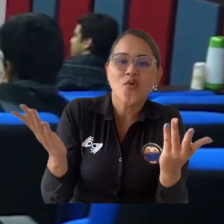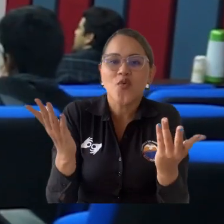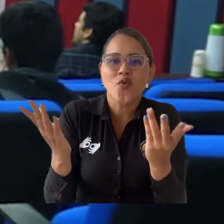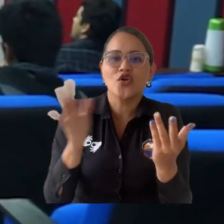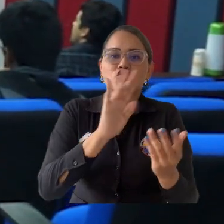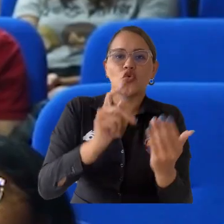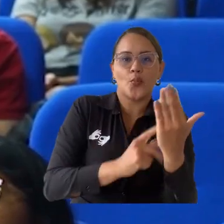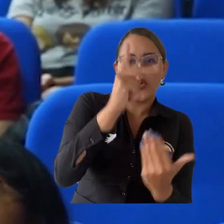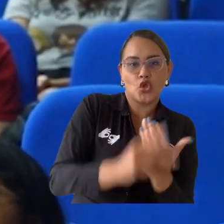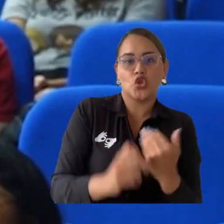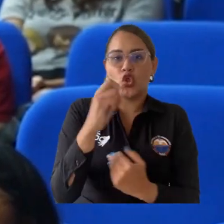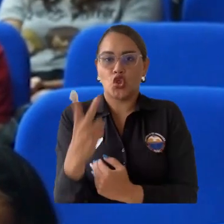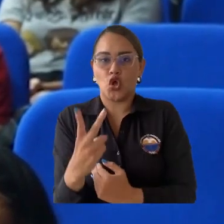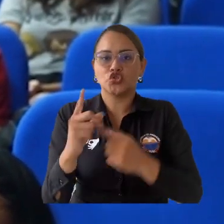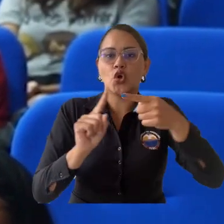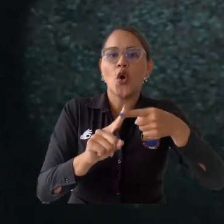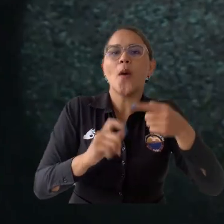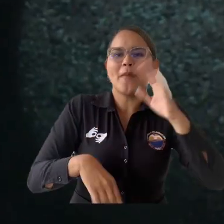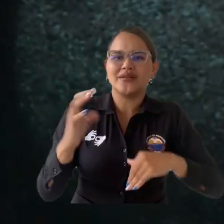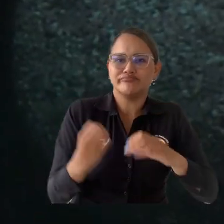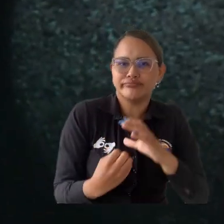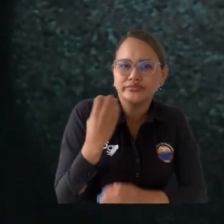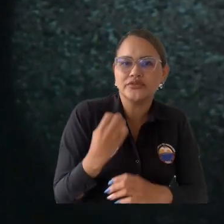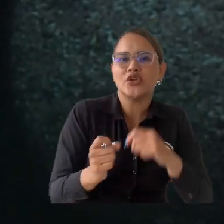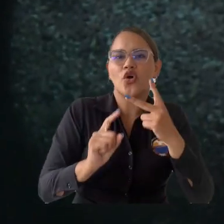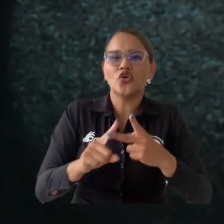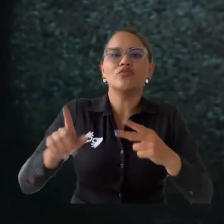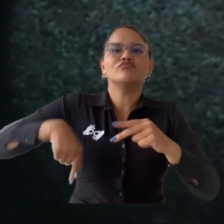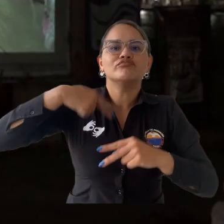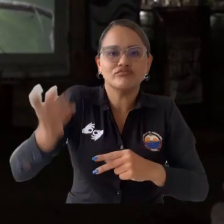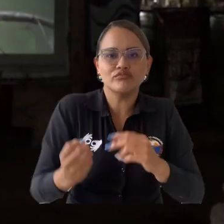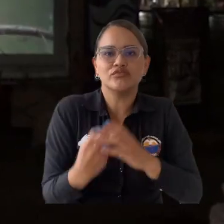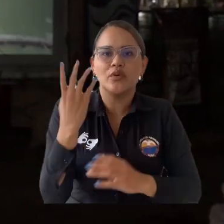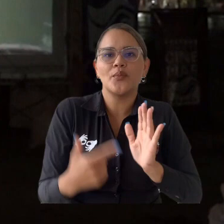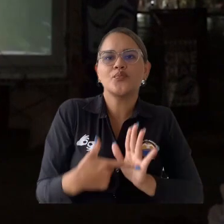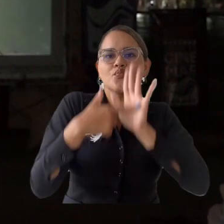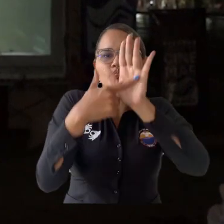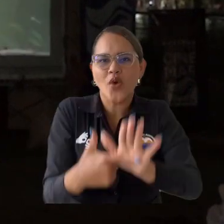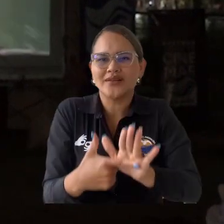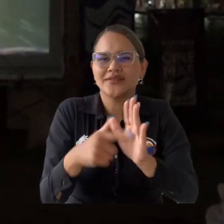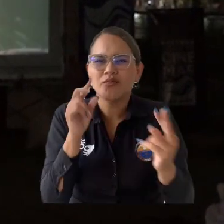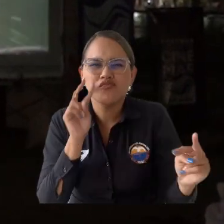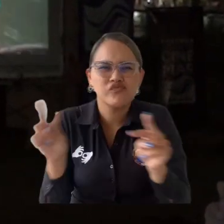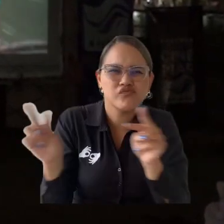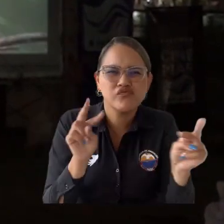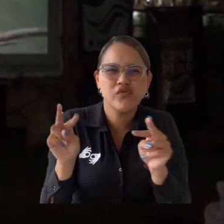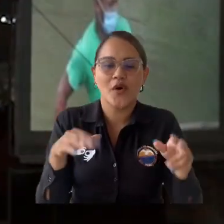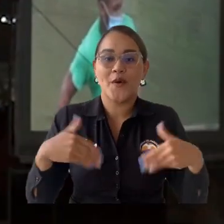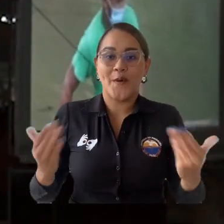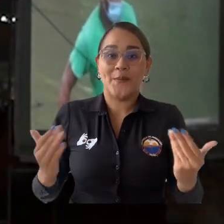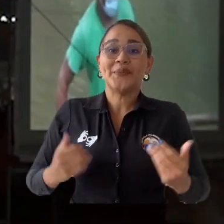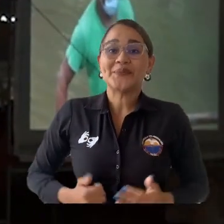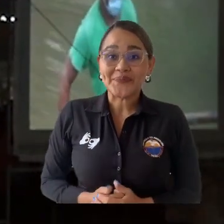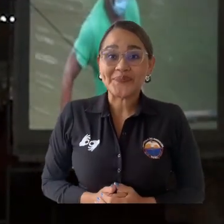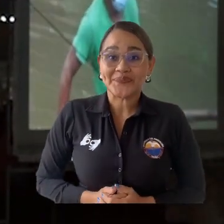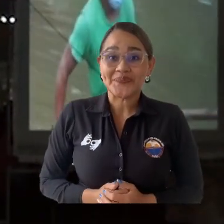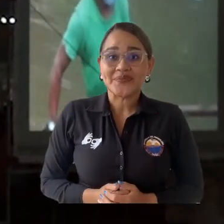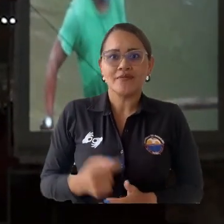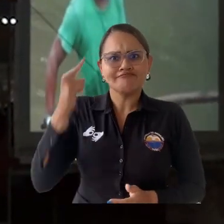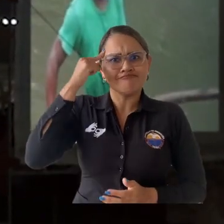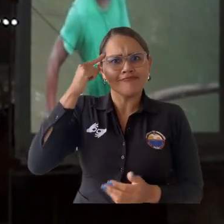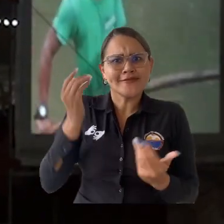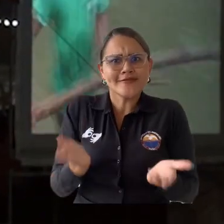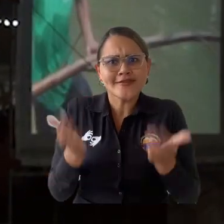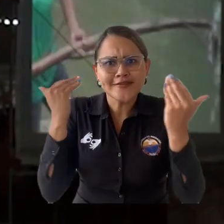con proyectos en dos categorías, producción y postproducción. Agradecerle a la Universidad de Magdalena, al festival. Me parece grandioso que